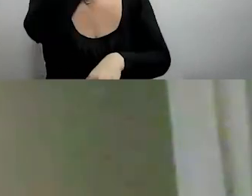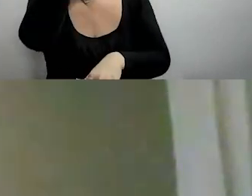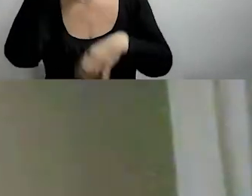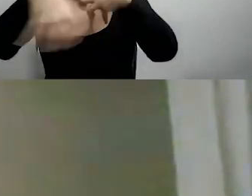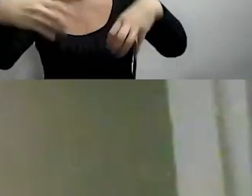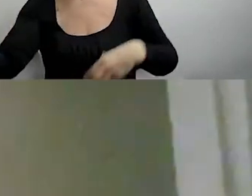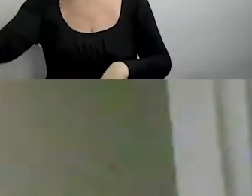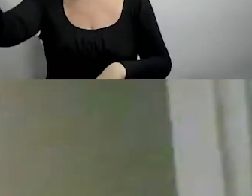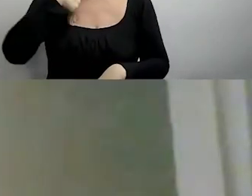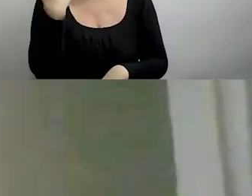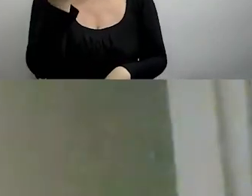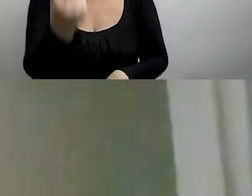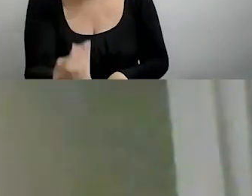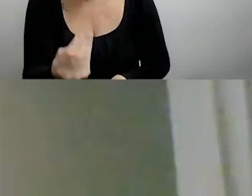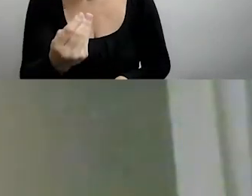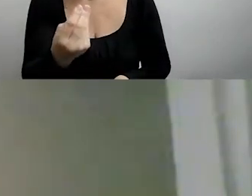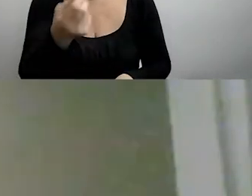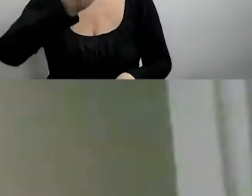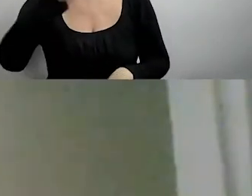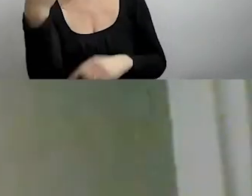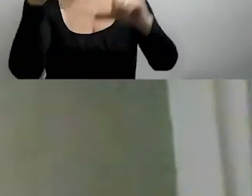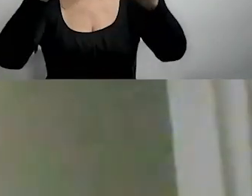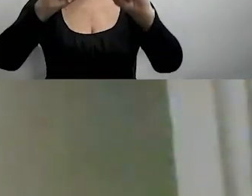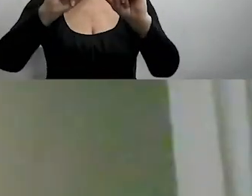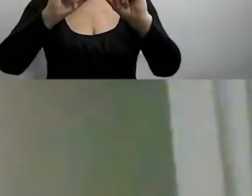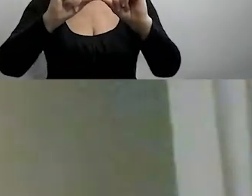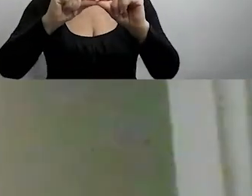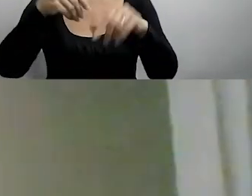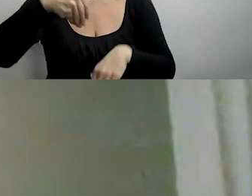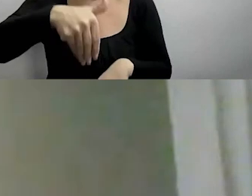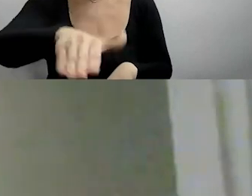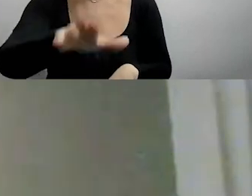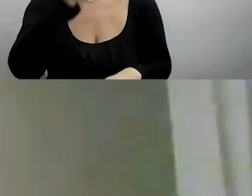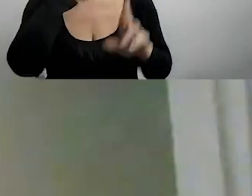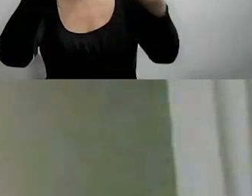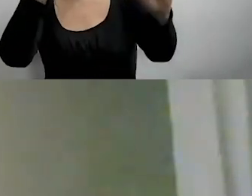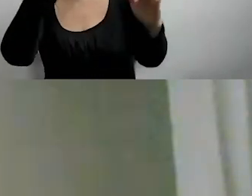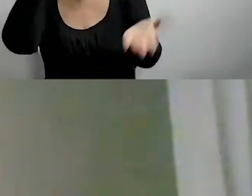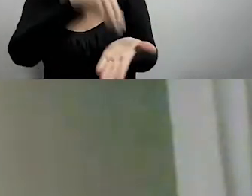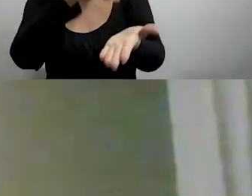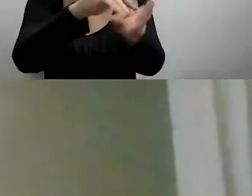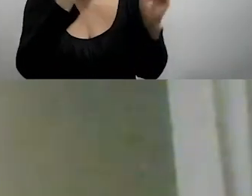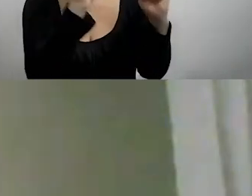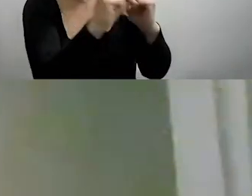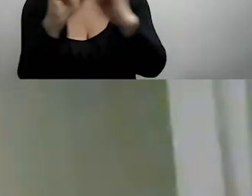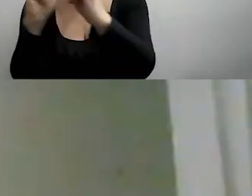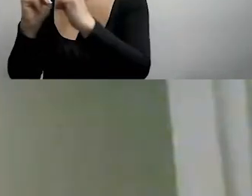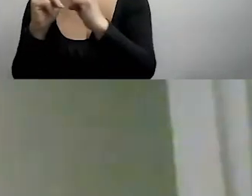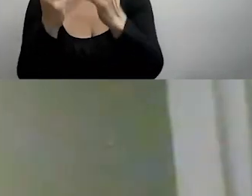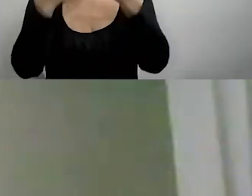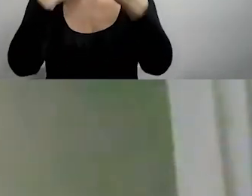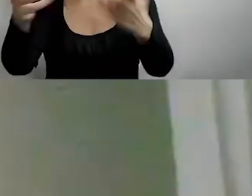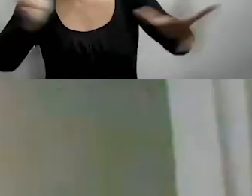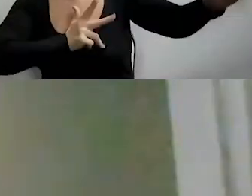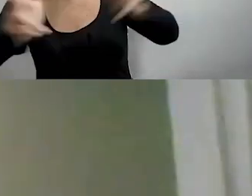sábado tenemos la segunda fecha, la segunda edición, así que también espero poder encontrarme. Gracias por las cosas con tanto cariño que nos